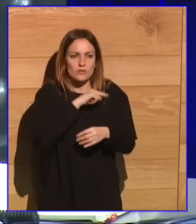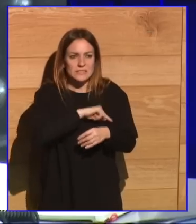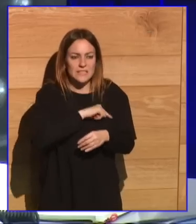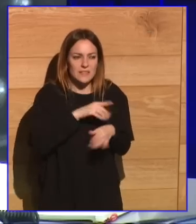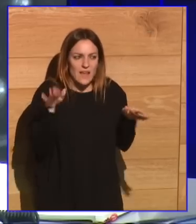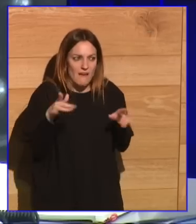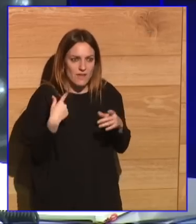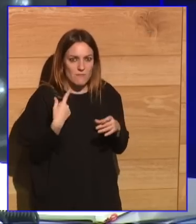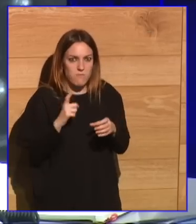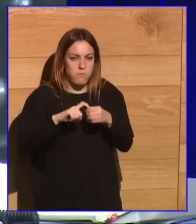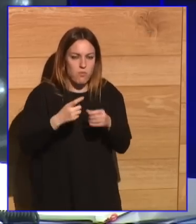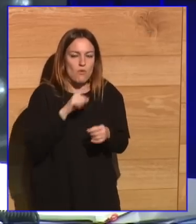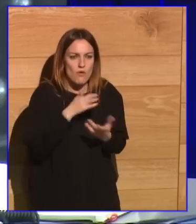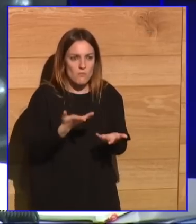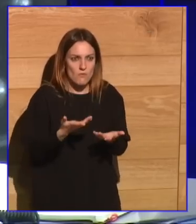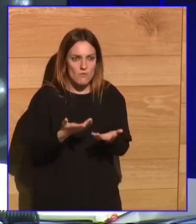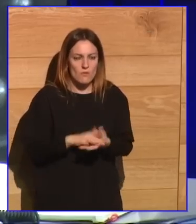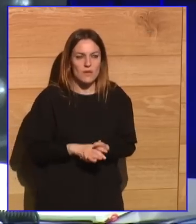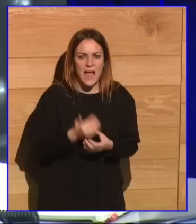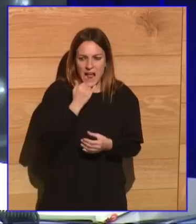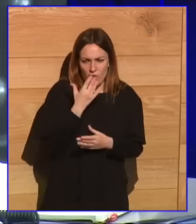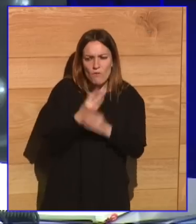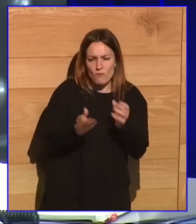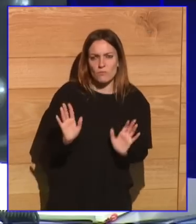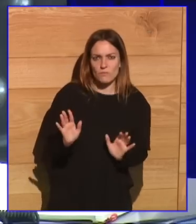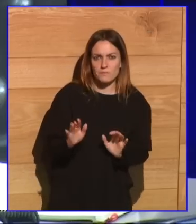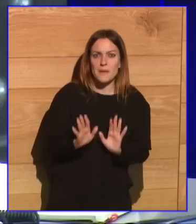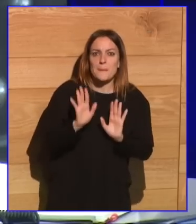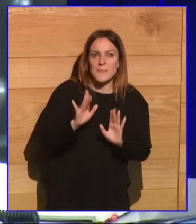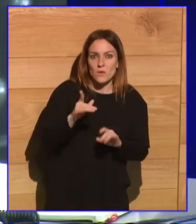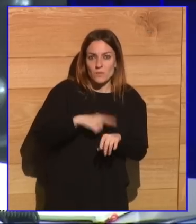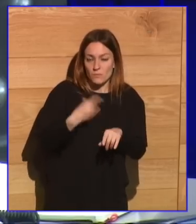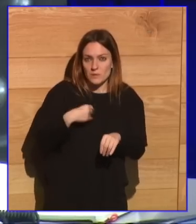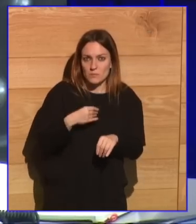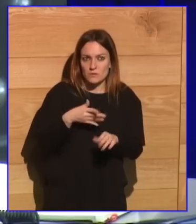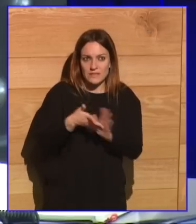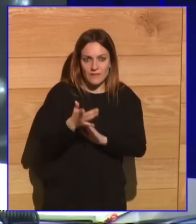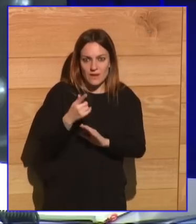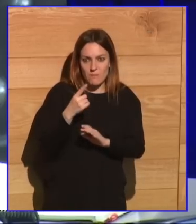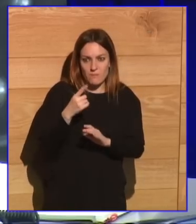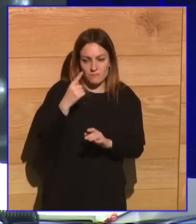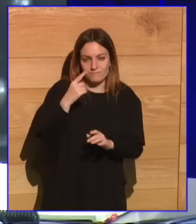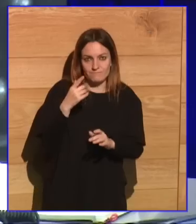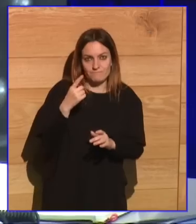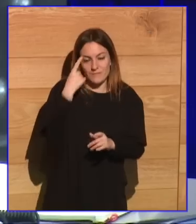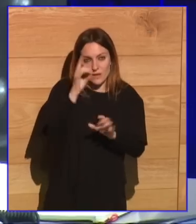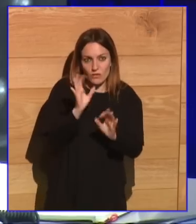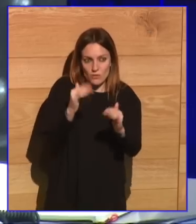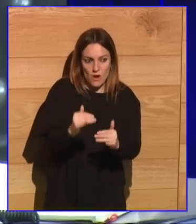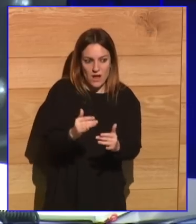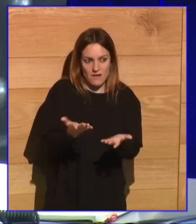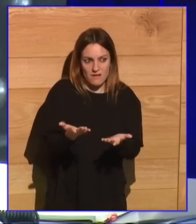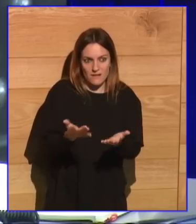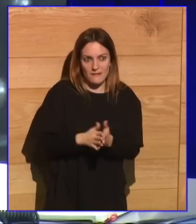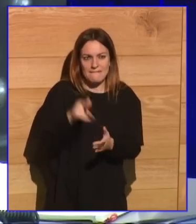aves que al resto de seres humanos? Obviamente algo le falla, pero a la vez hay muy poco juicio alrededor. Y esto se suma